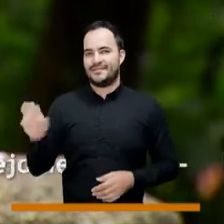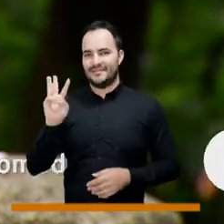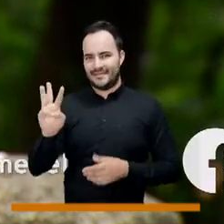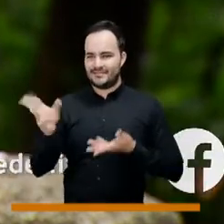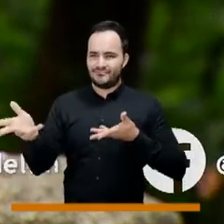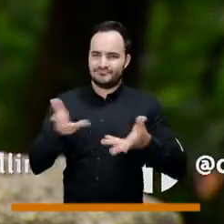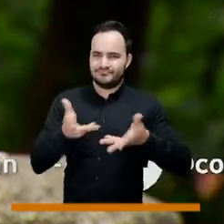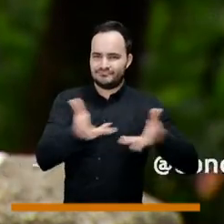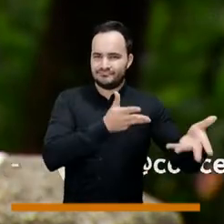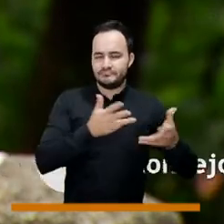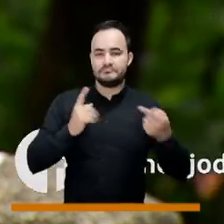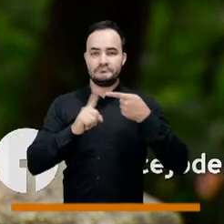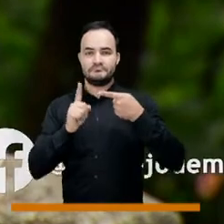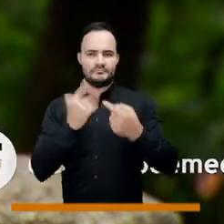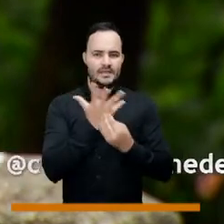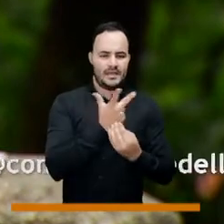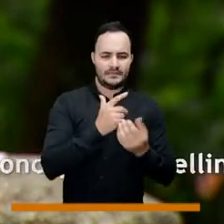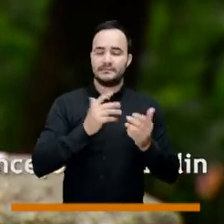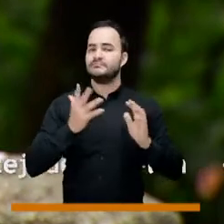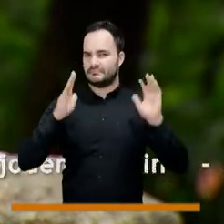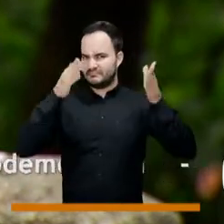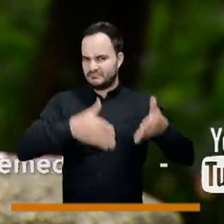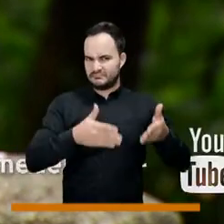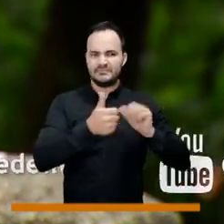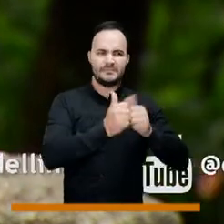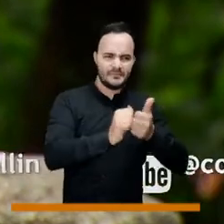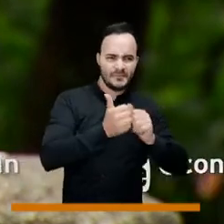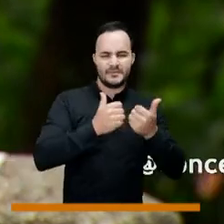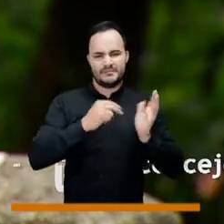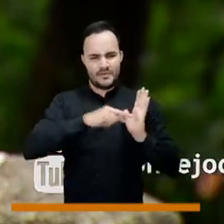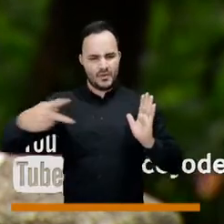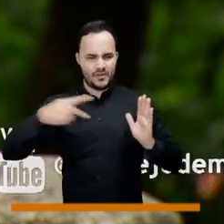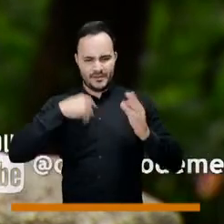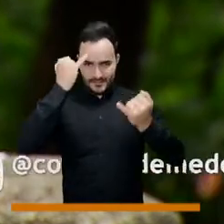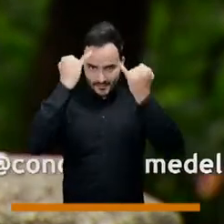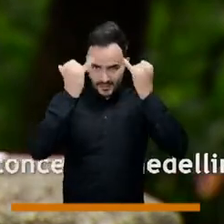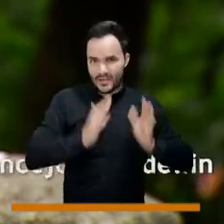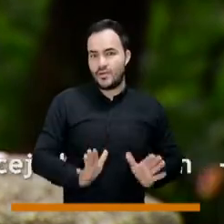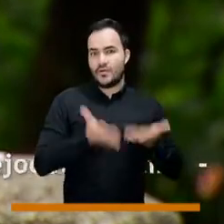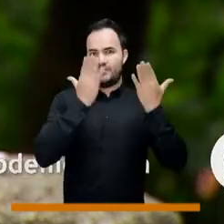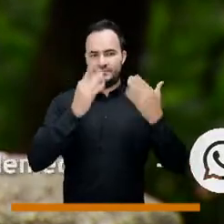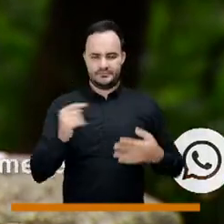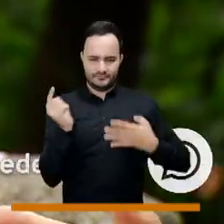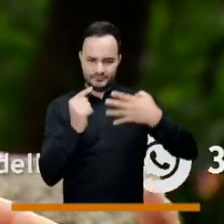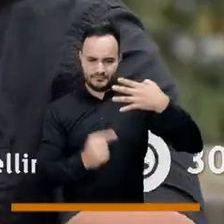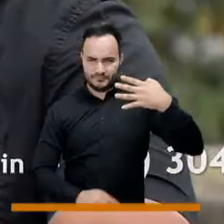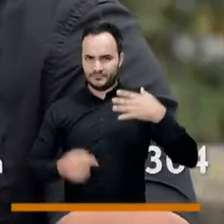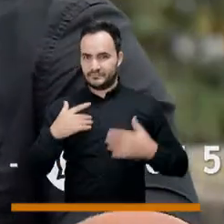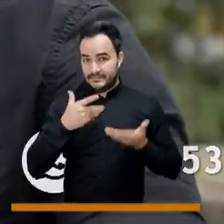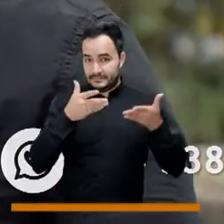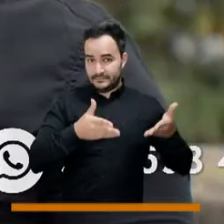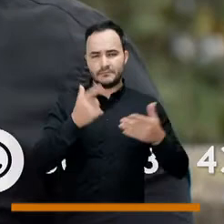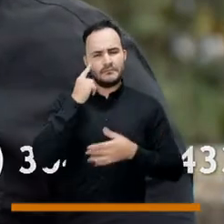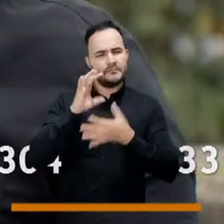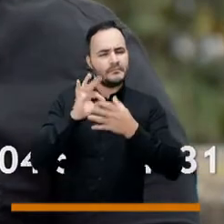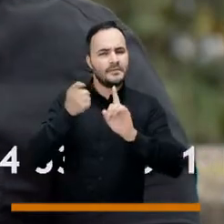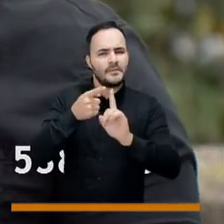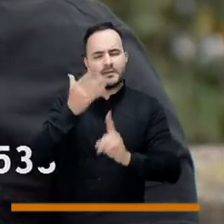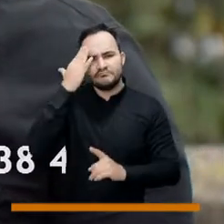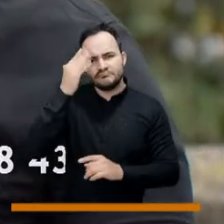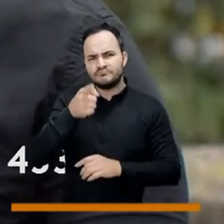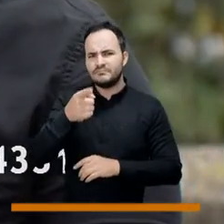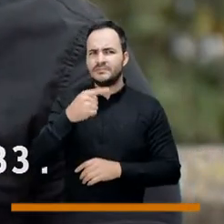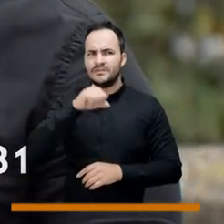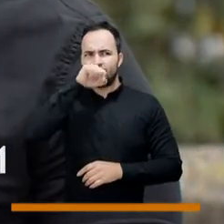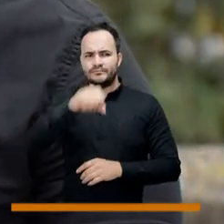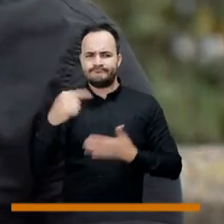para hacer cosas nuevas desde las artes, el deporte, la tecnología y la innovación, porque esos temas son los que le apasionan, concejal. Bueno, claro que sí.